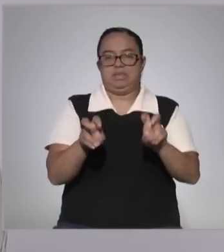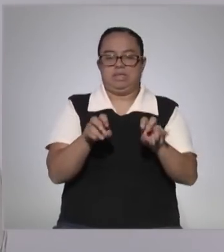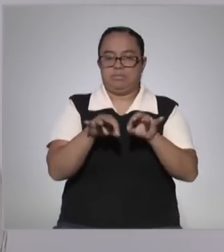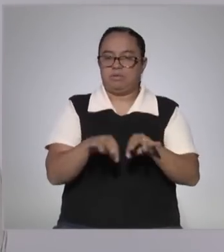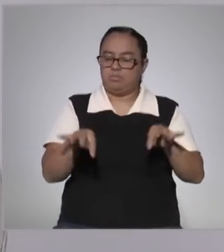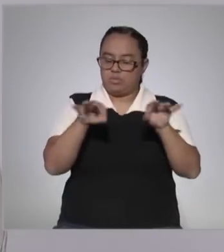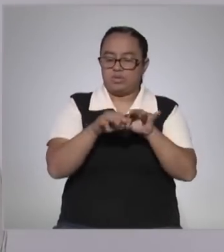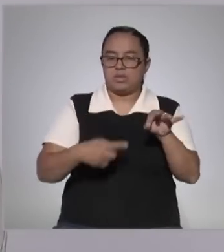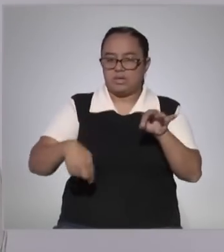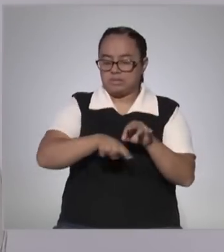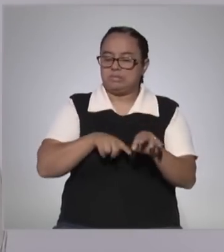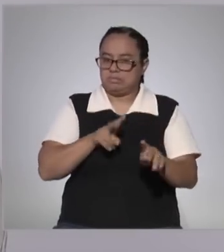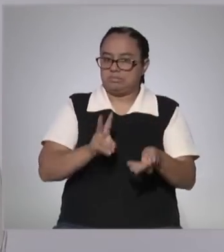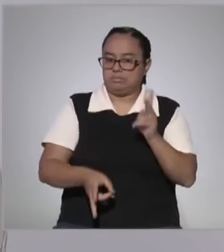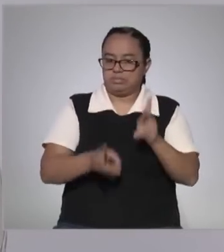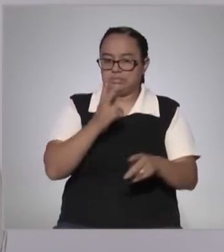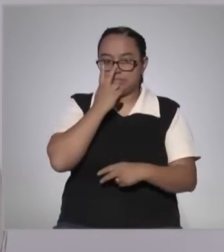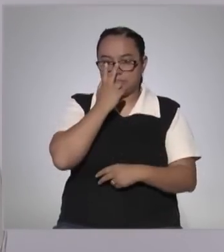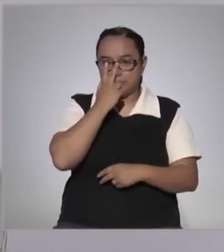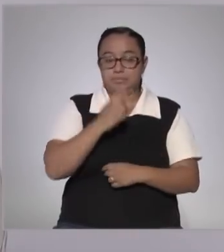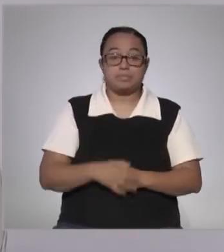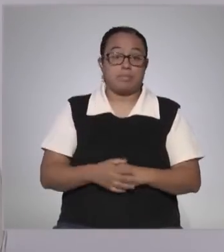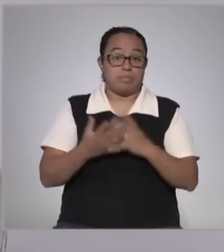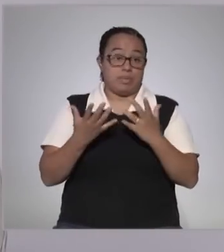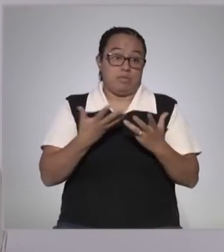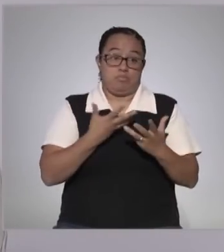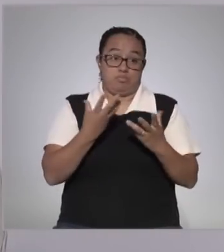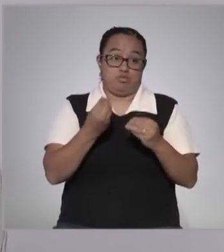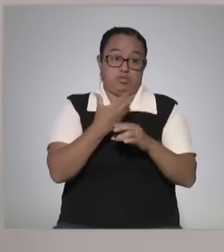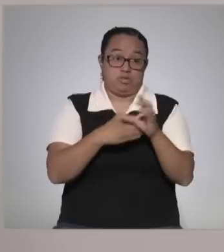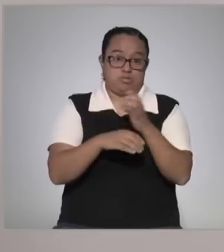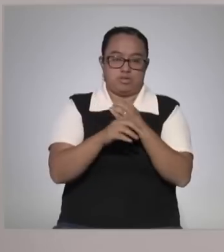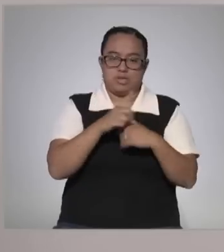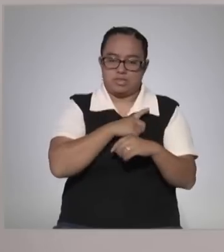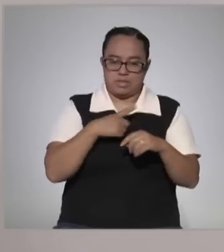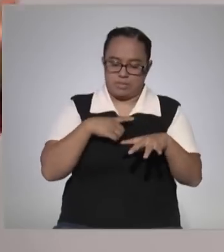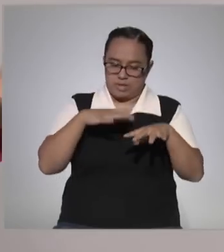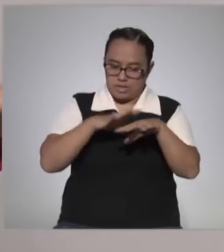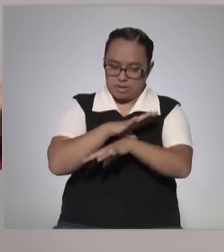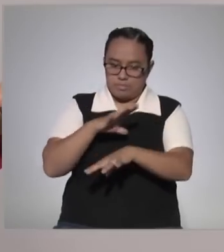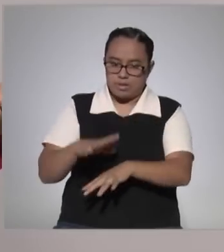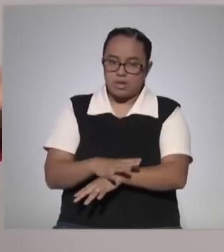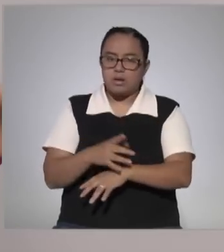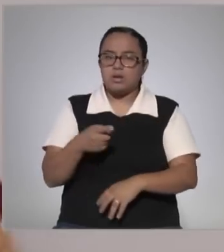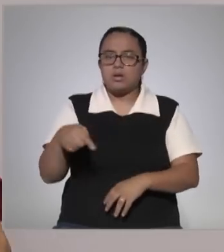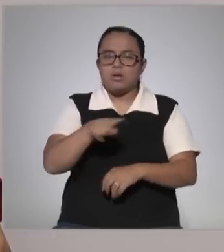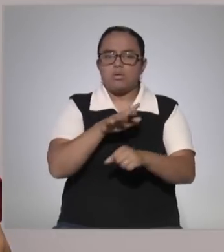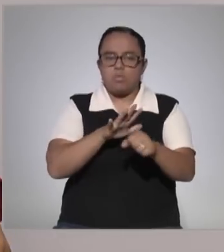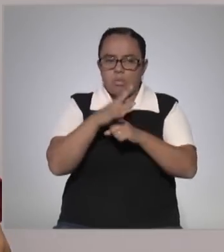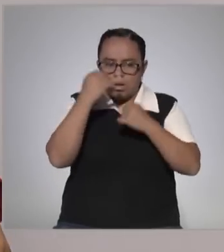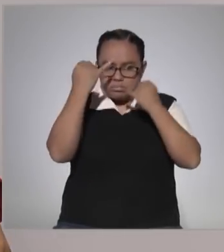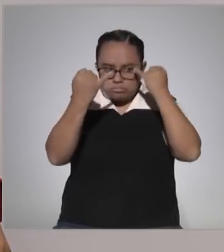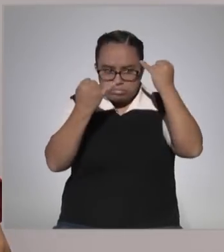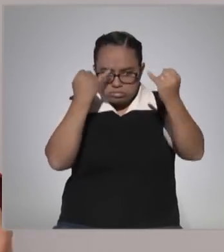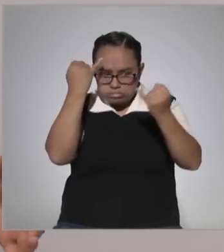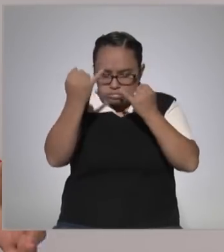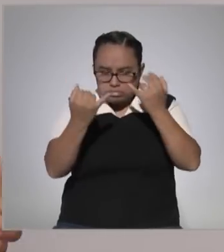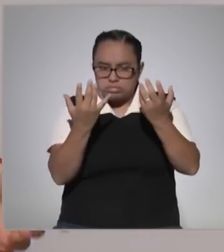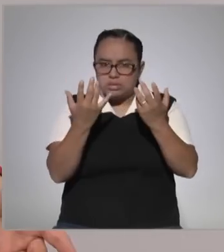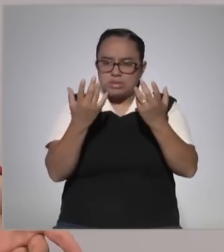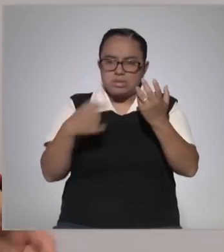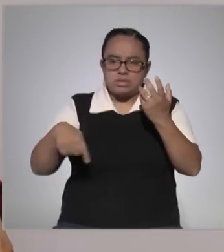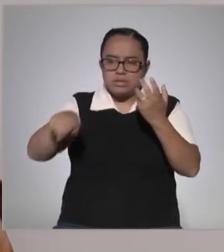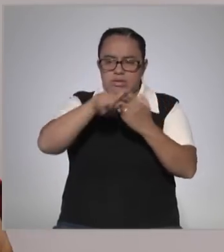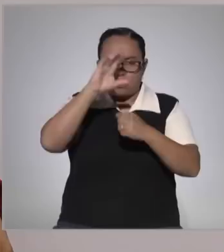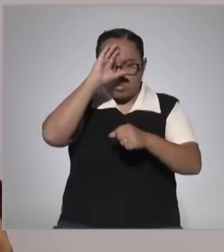de rescatar socialmente. Hay mucho que desmitificar y empecemos por ahí, ¿no? Sobre qué creencias, Angelina, tenemos a nivel social, a